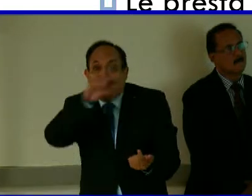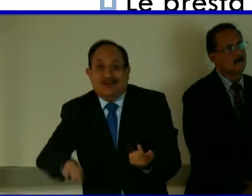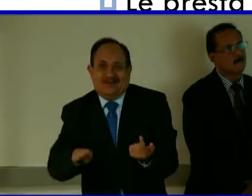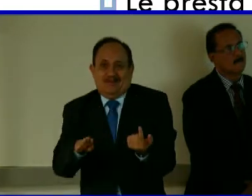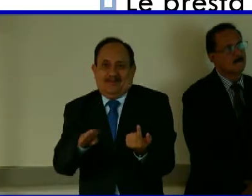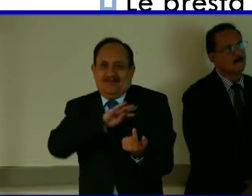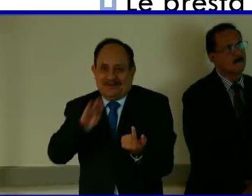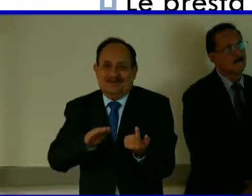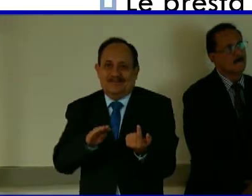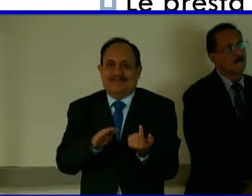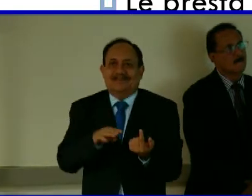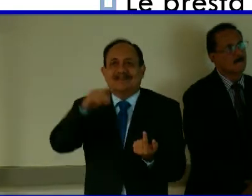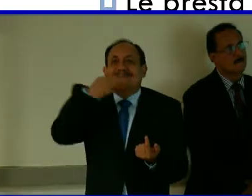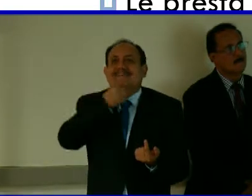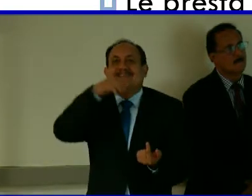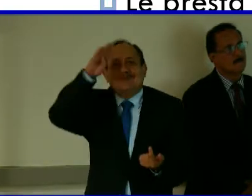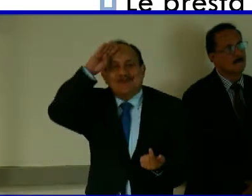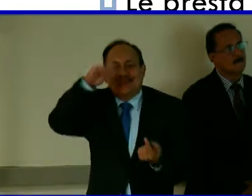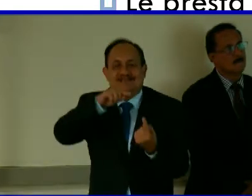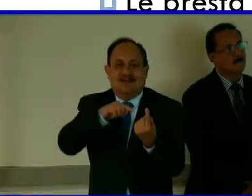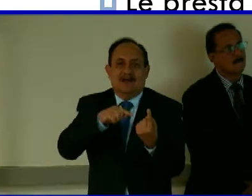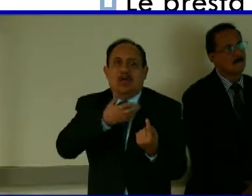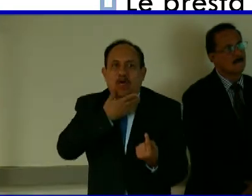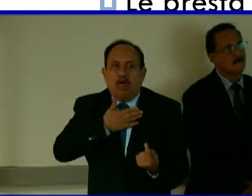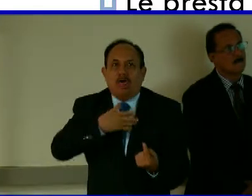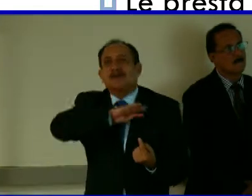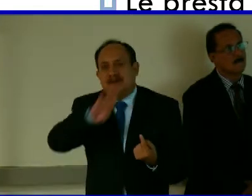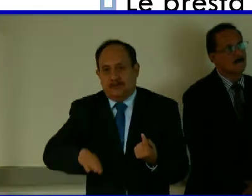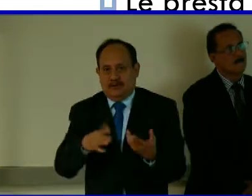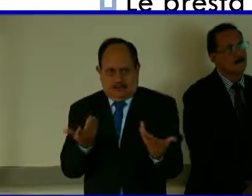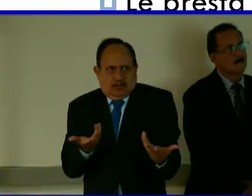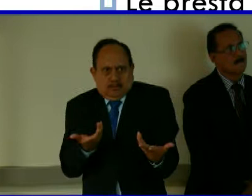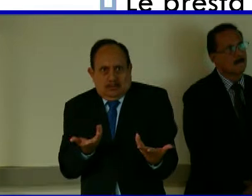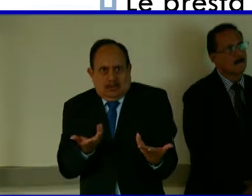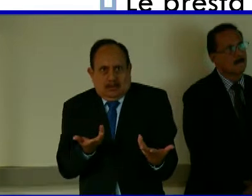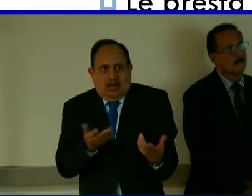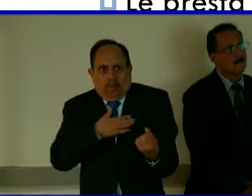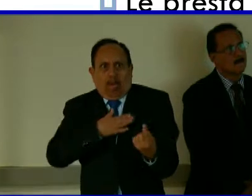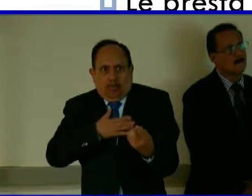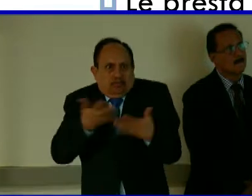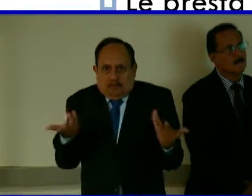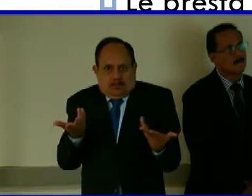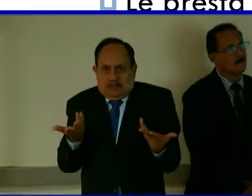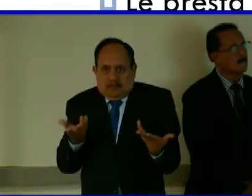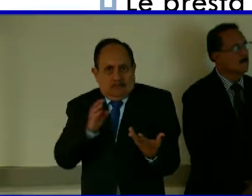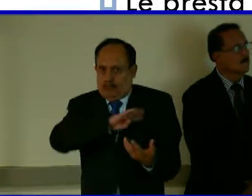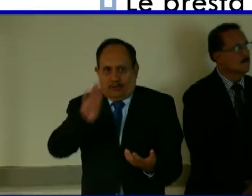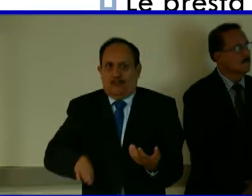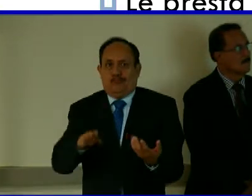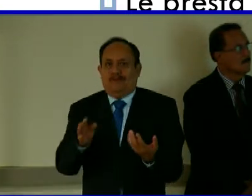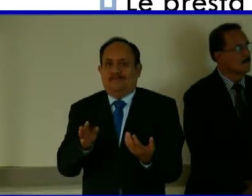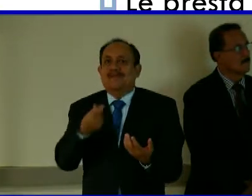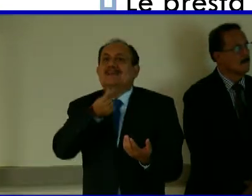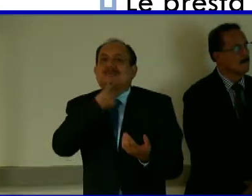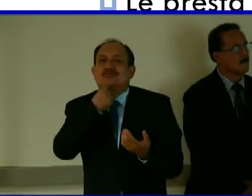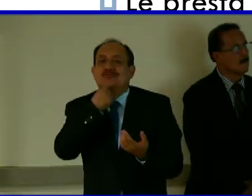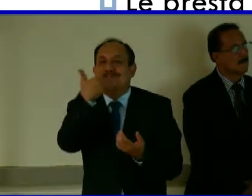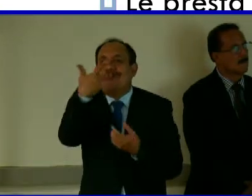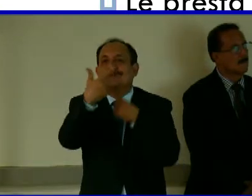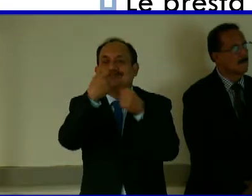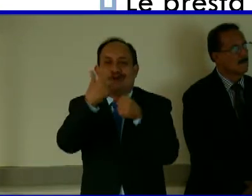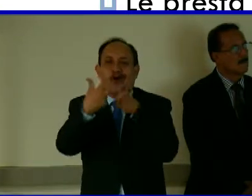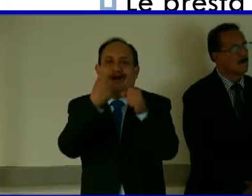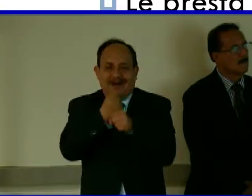sí, es que no, pero si no tose mucho se puede morir. No, que no te vas a morir. Pero un niño de 8 años, ¿qué